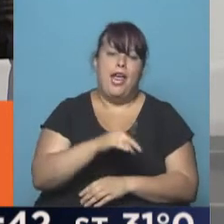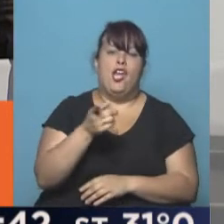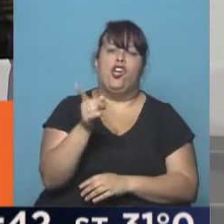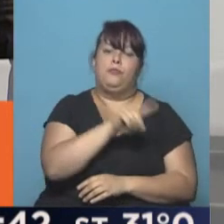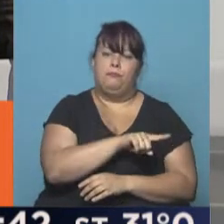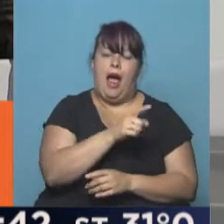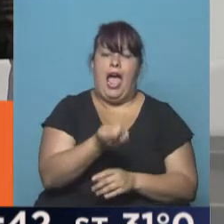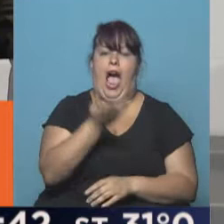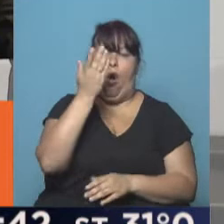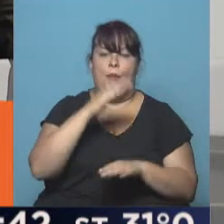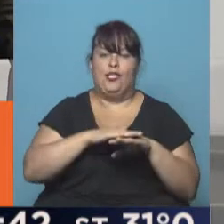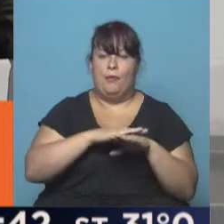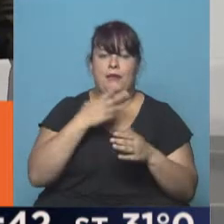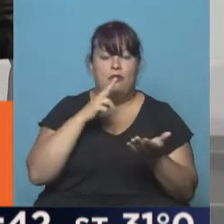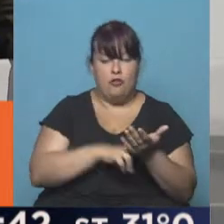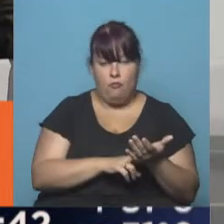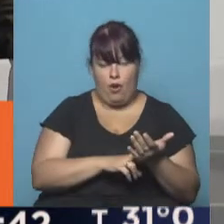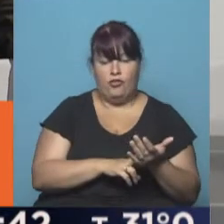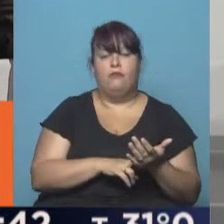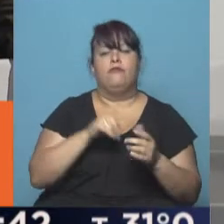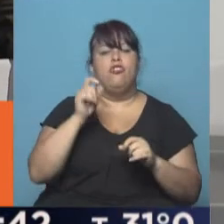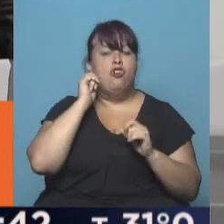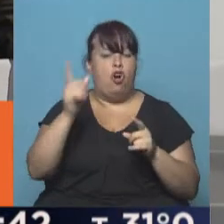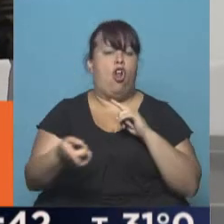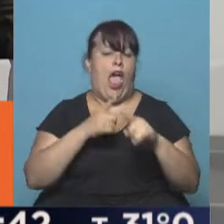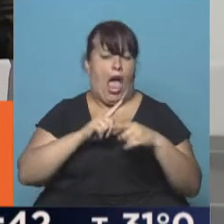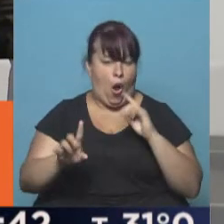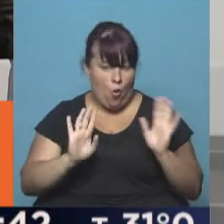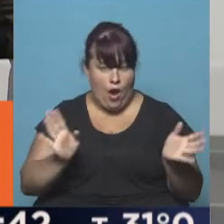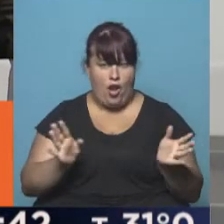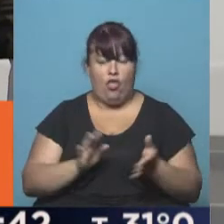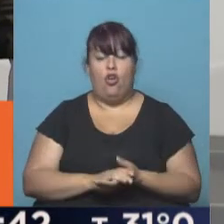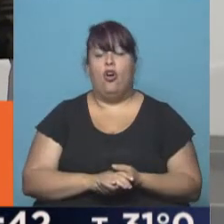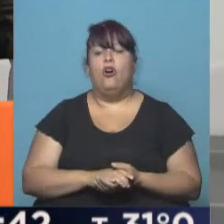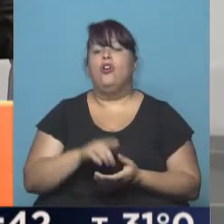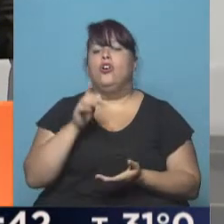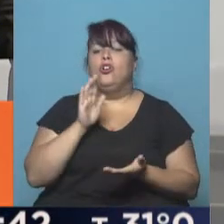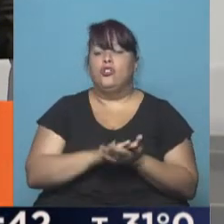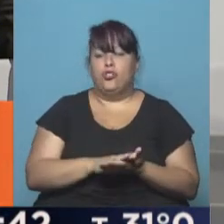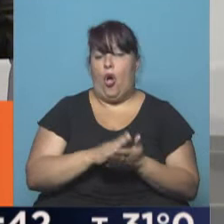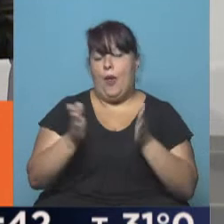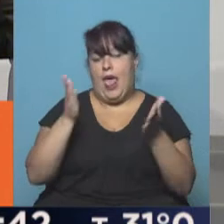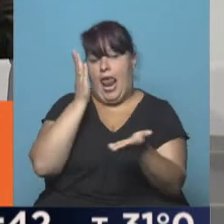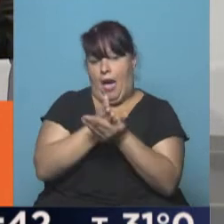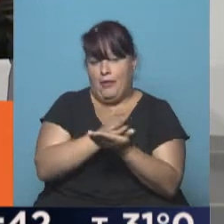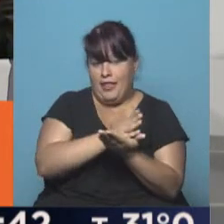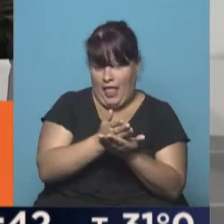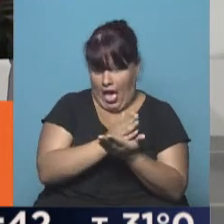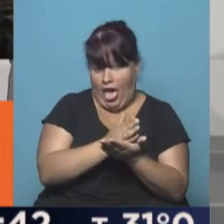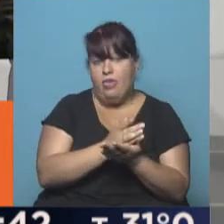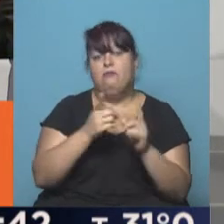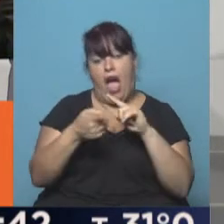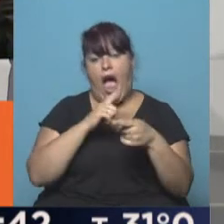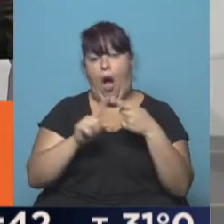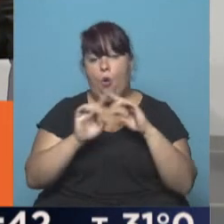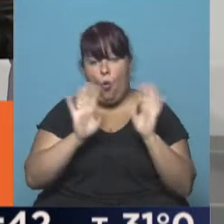agresiva en el aumento del mínimo no imponible. Hemos llegado a un acuerdo en el punto intermedio donde se